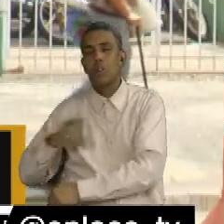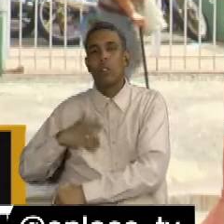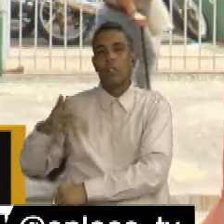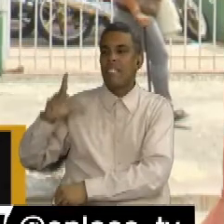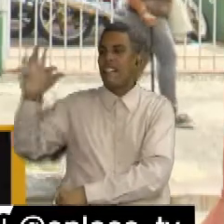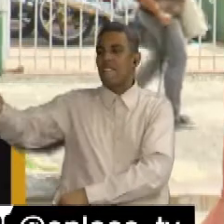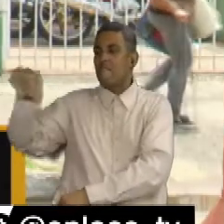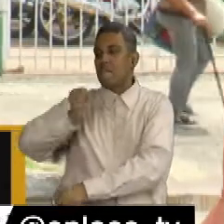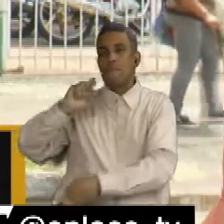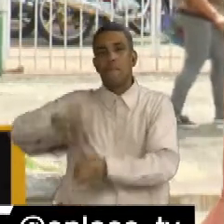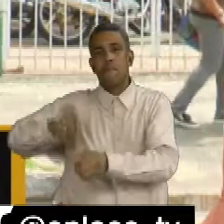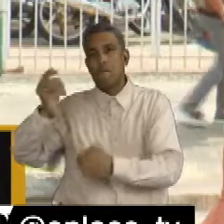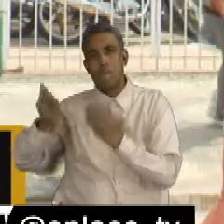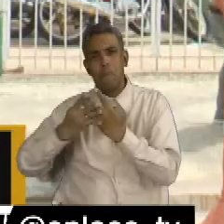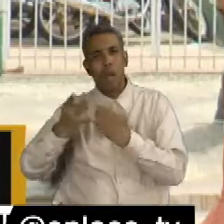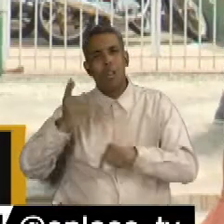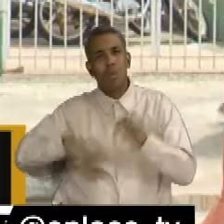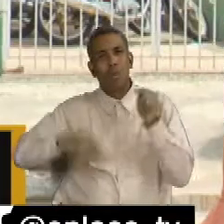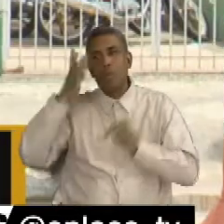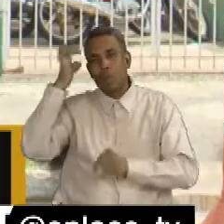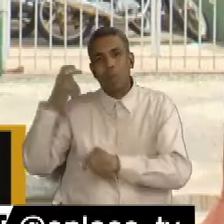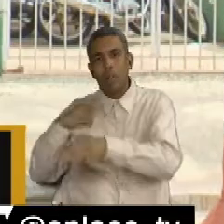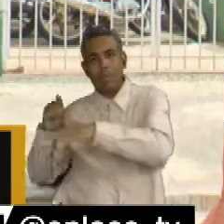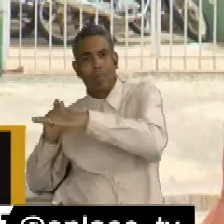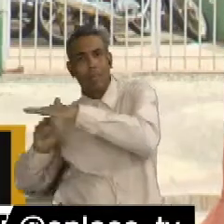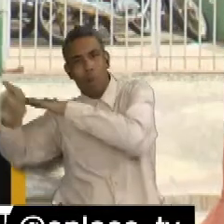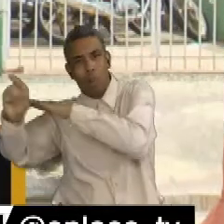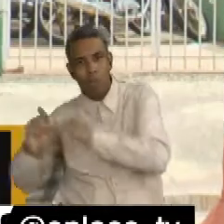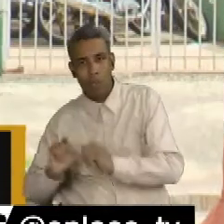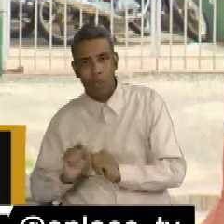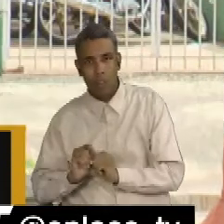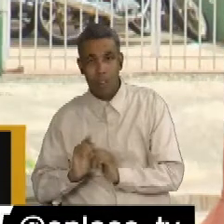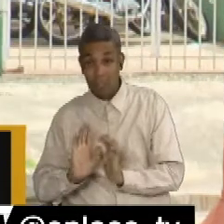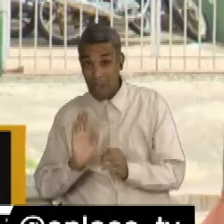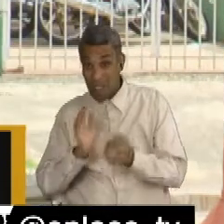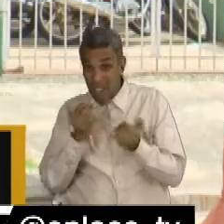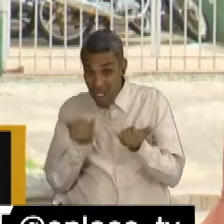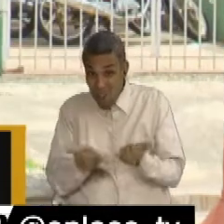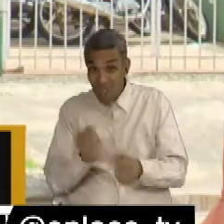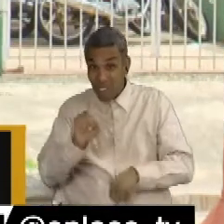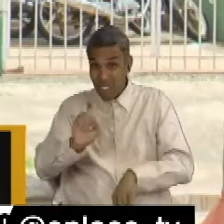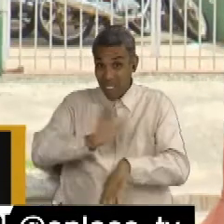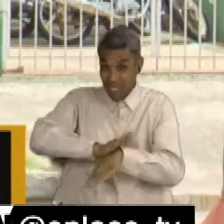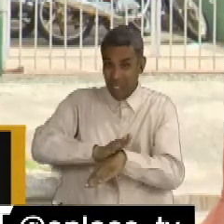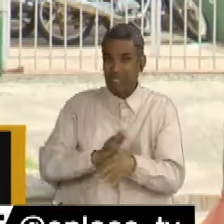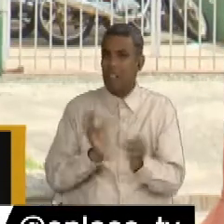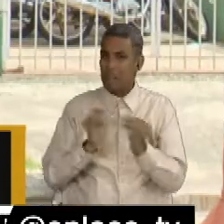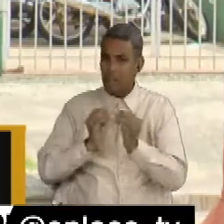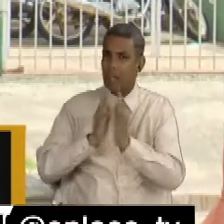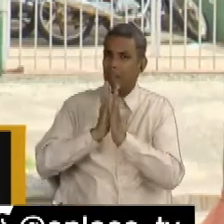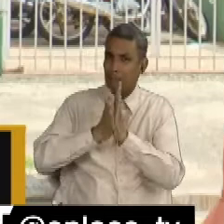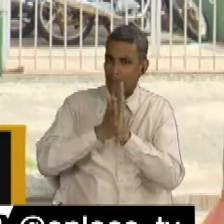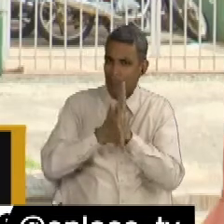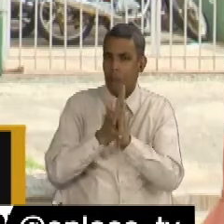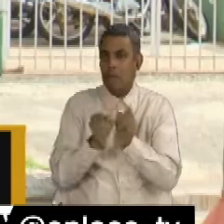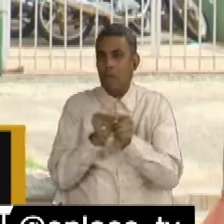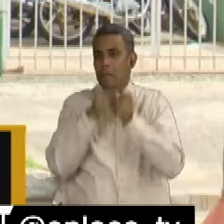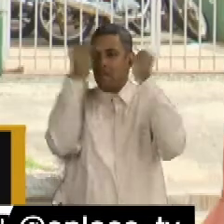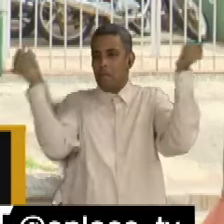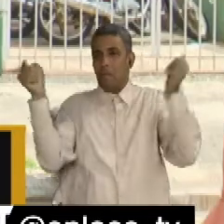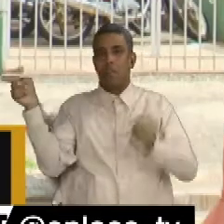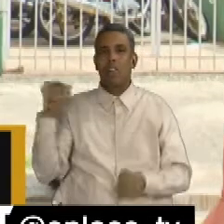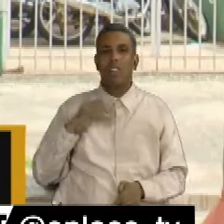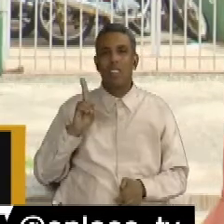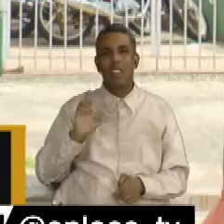autoridades. Nosotros, por supuesto, estaremos ampliando la información en nuestra emisión de las 6 en punto de la tarde y estaremos pendientes de la libertad de